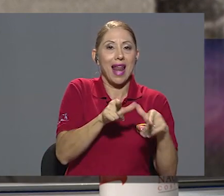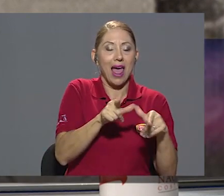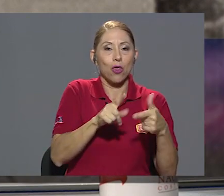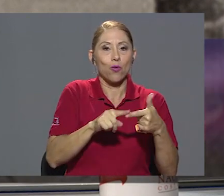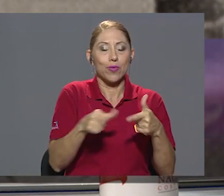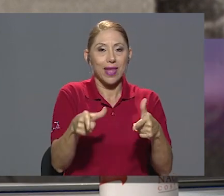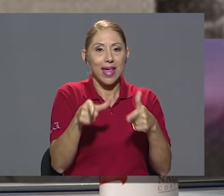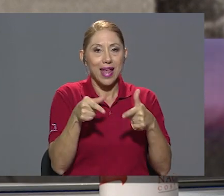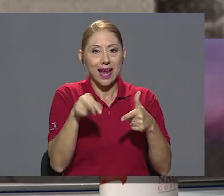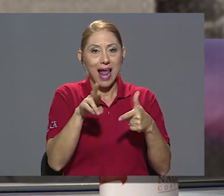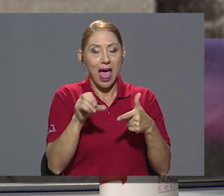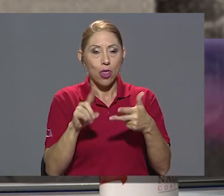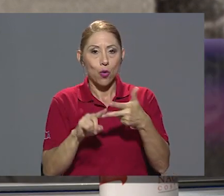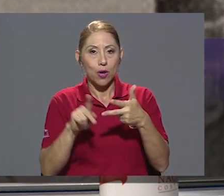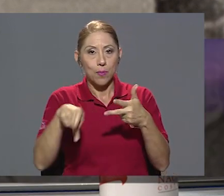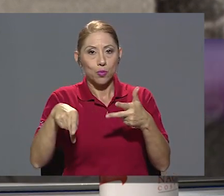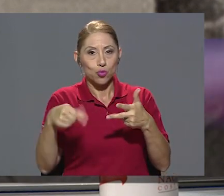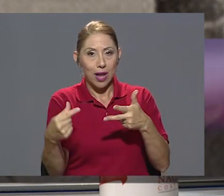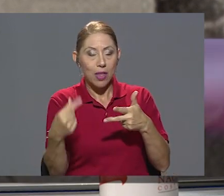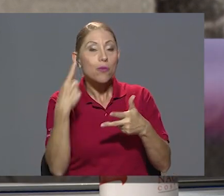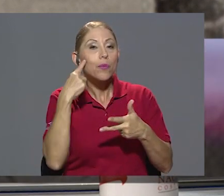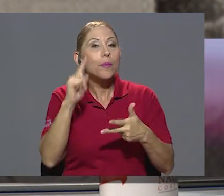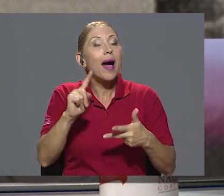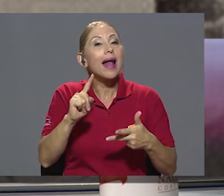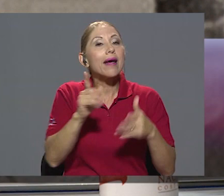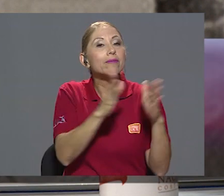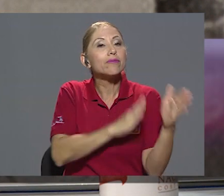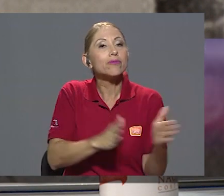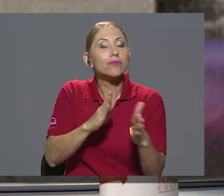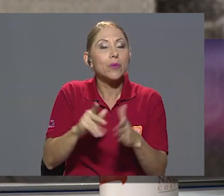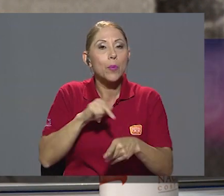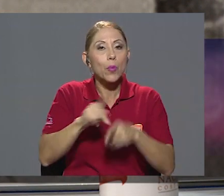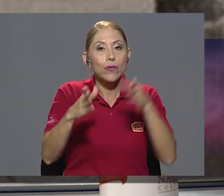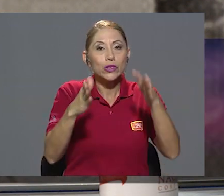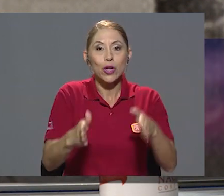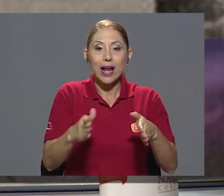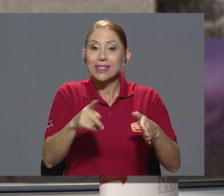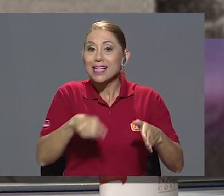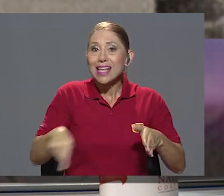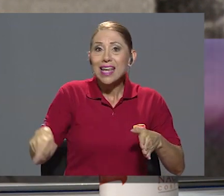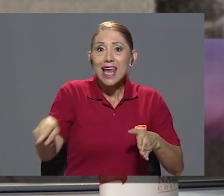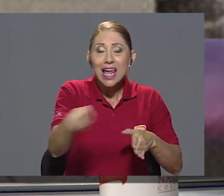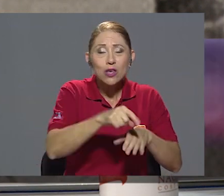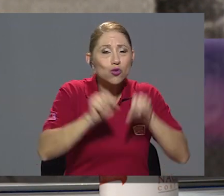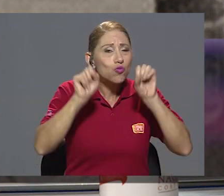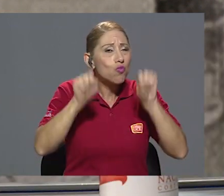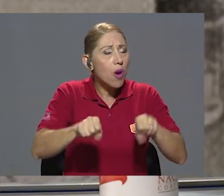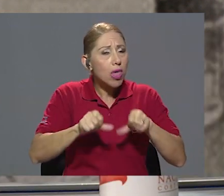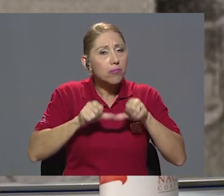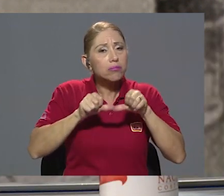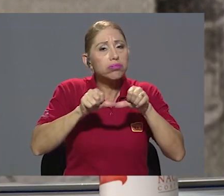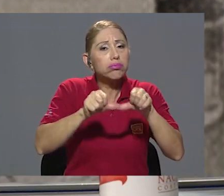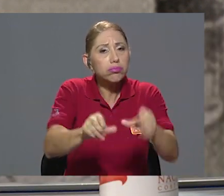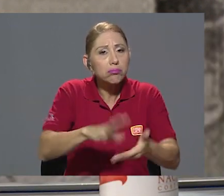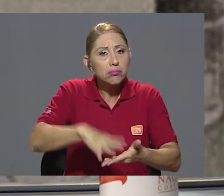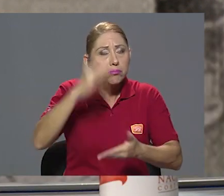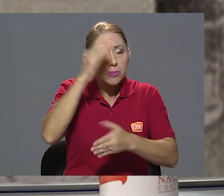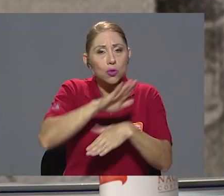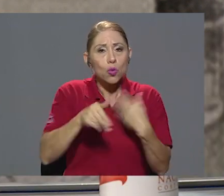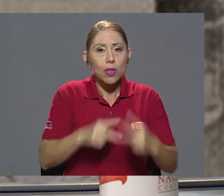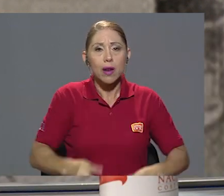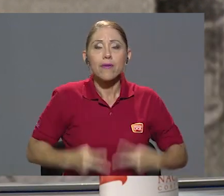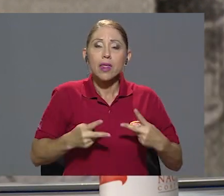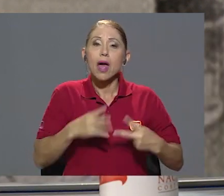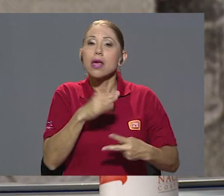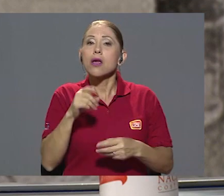posgrado, para contribuir con la formación de profesionales capaces de aprender a lo largo de toda la vida y de